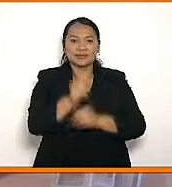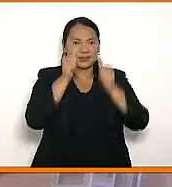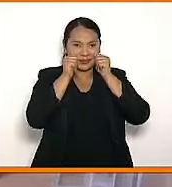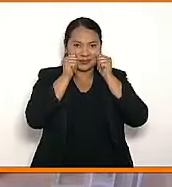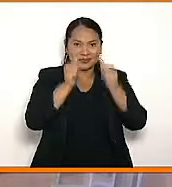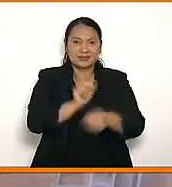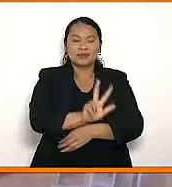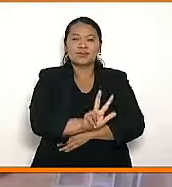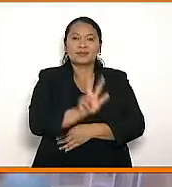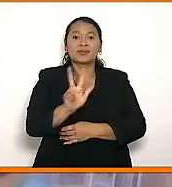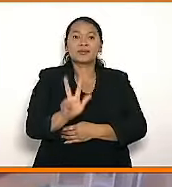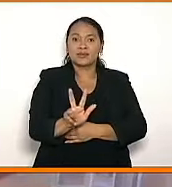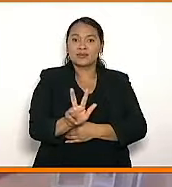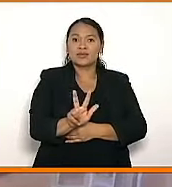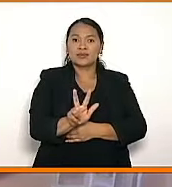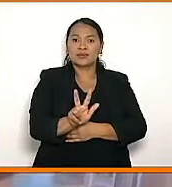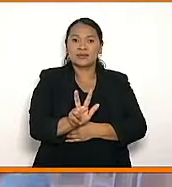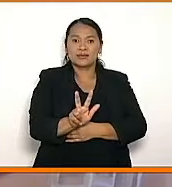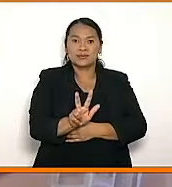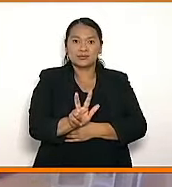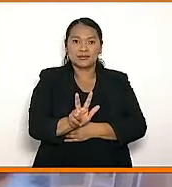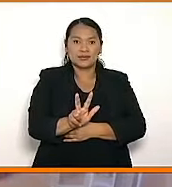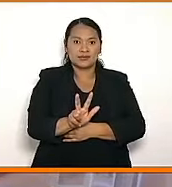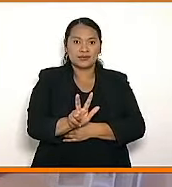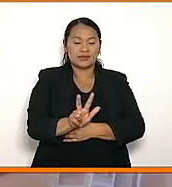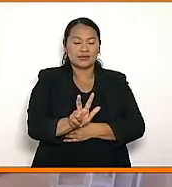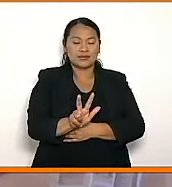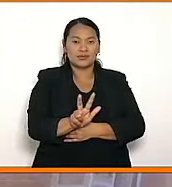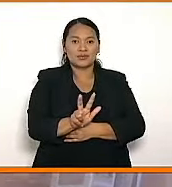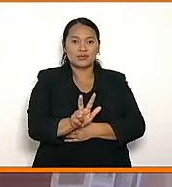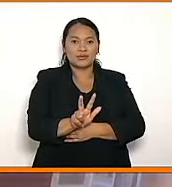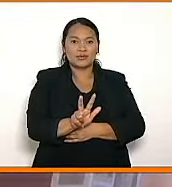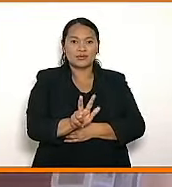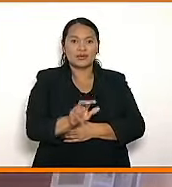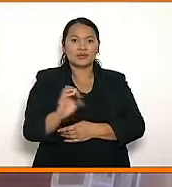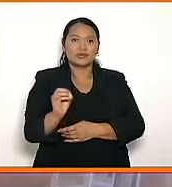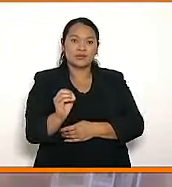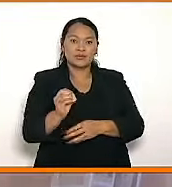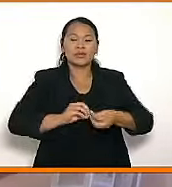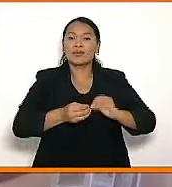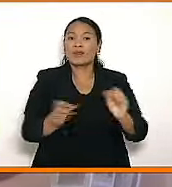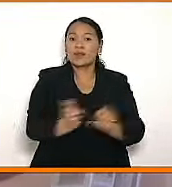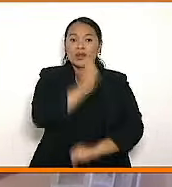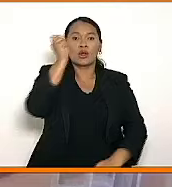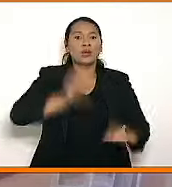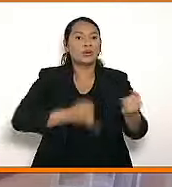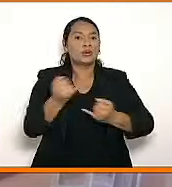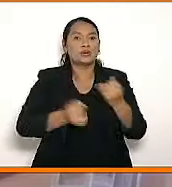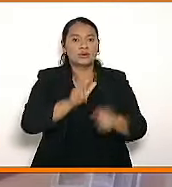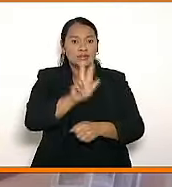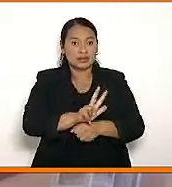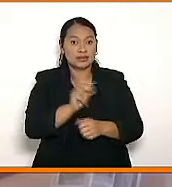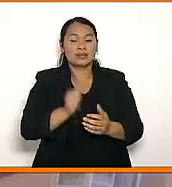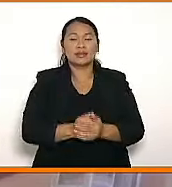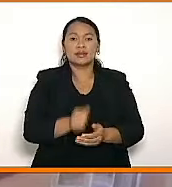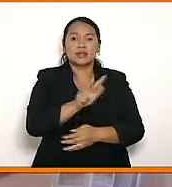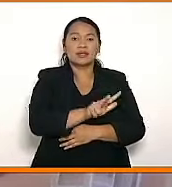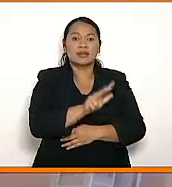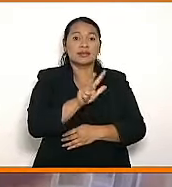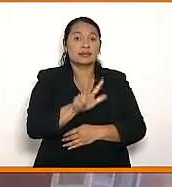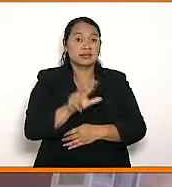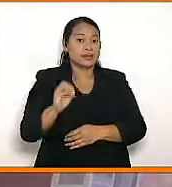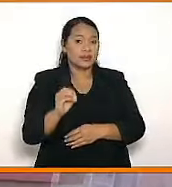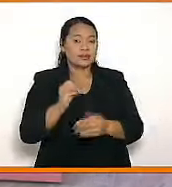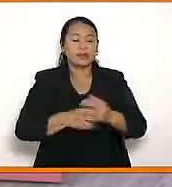atentos, el 3. Tercer y último dígito ganador, el 0. Número ganador en Juga 3 es el